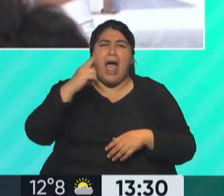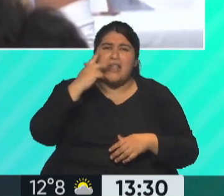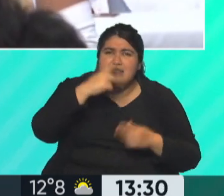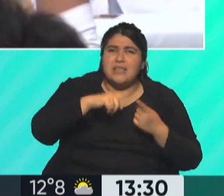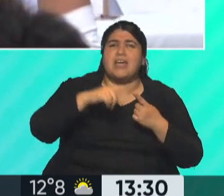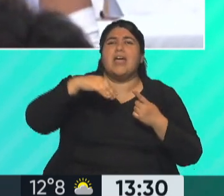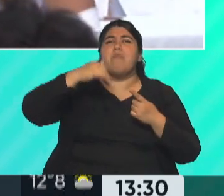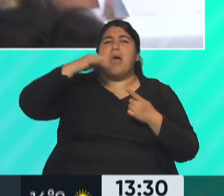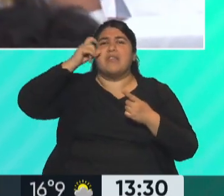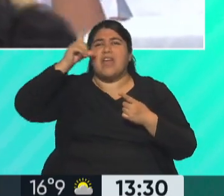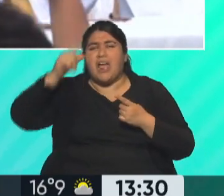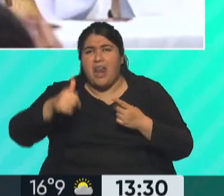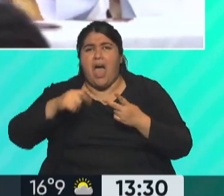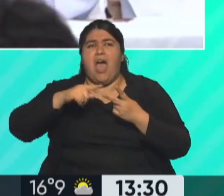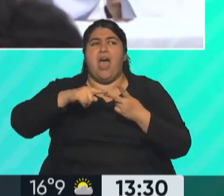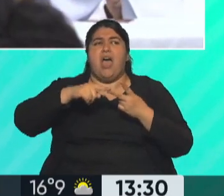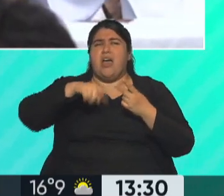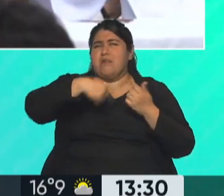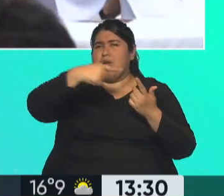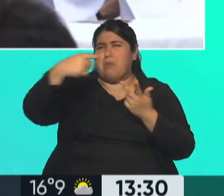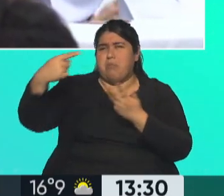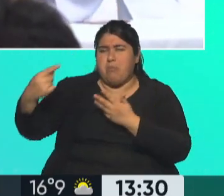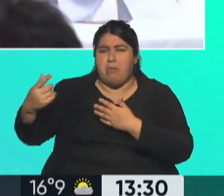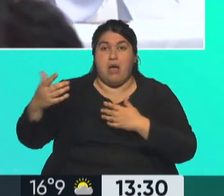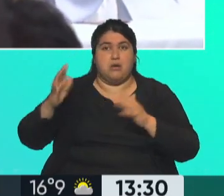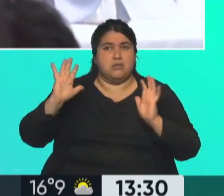Bergoglio es eso para el mundo, por más que acá se lo quiera soslayar.